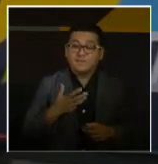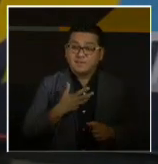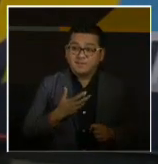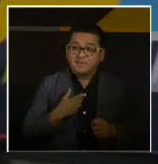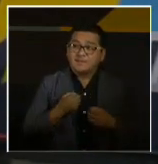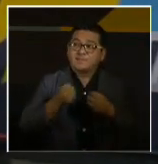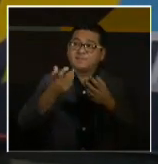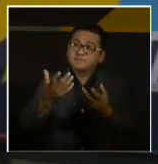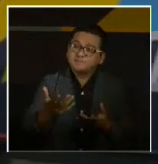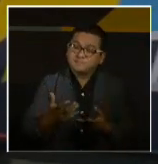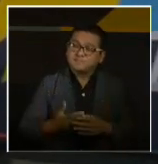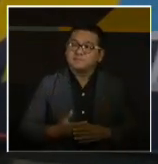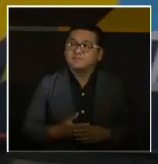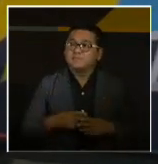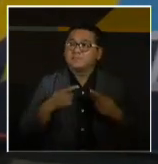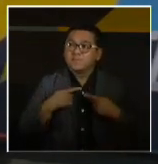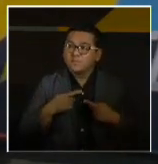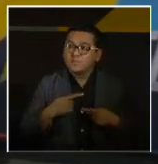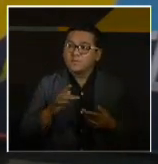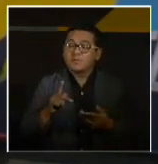que darle